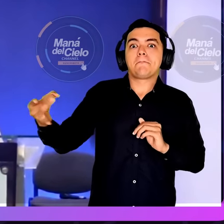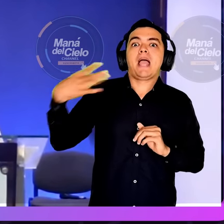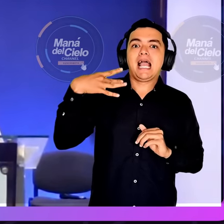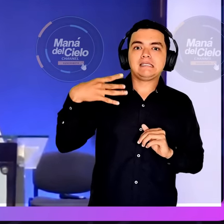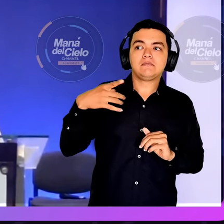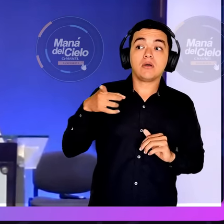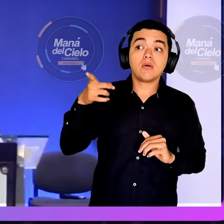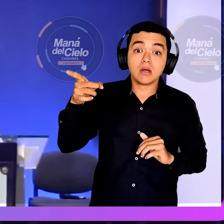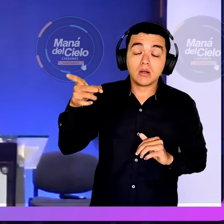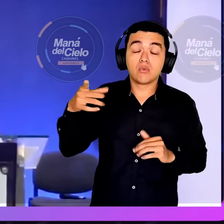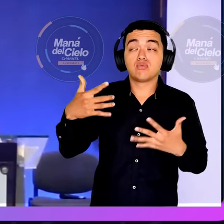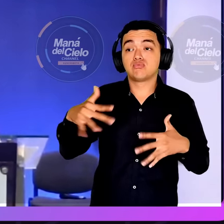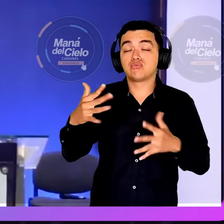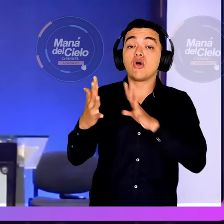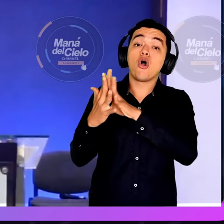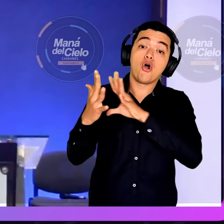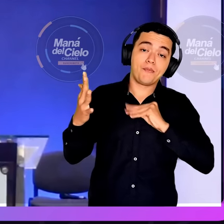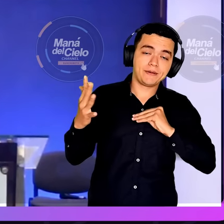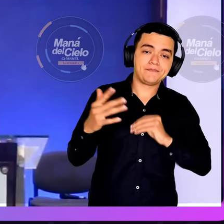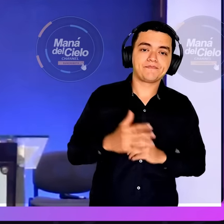uno. Entonces yo